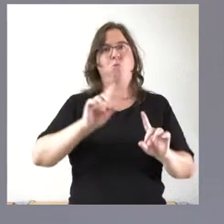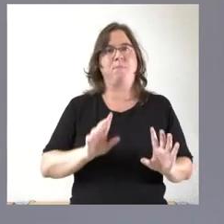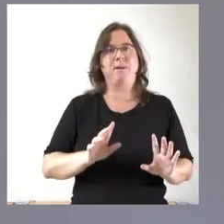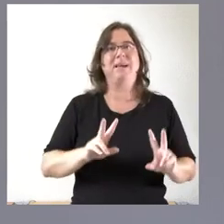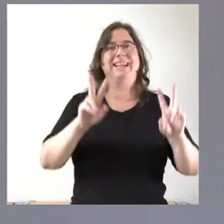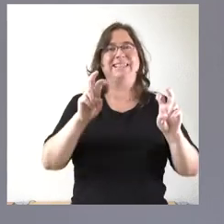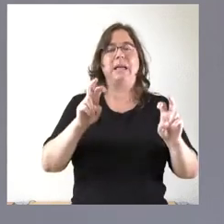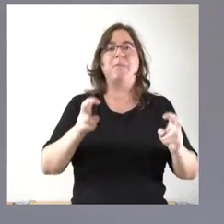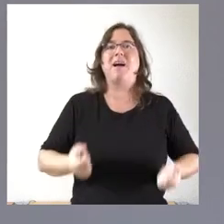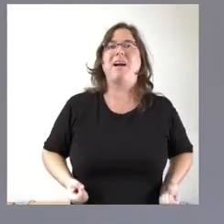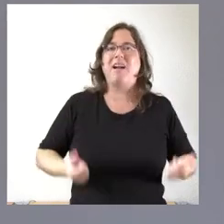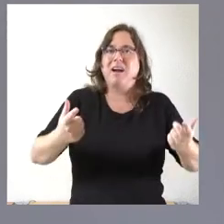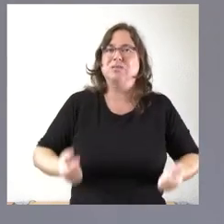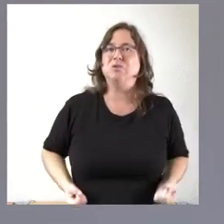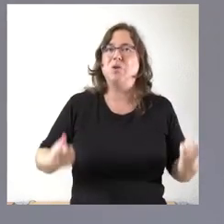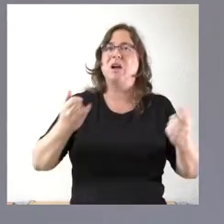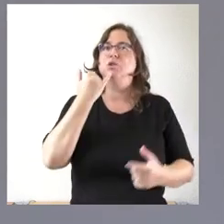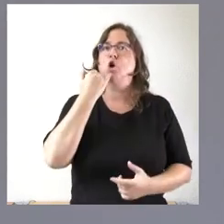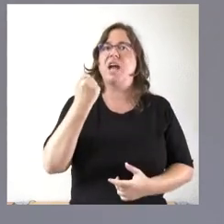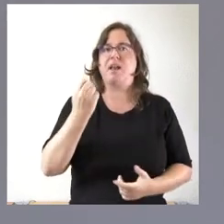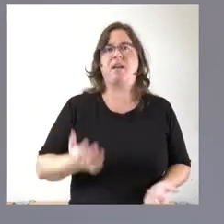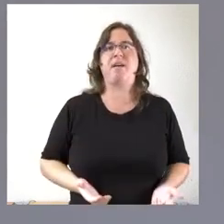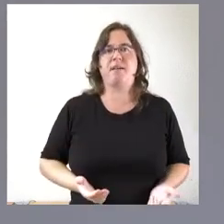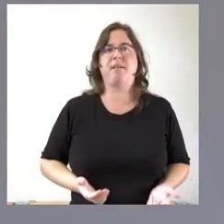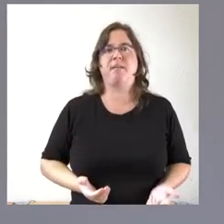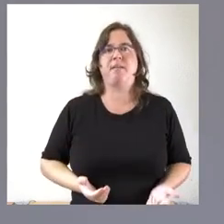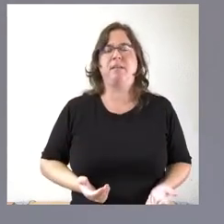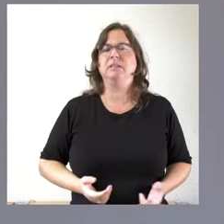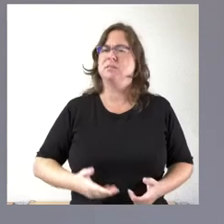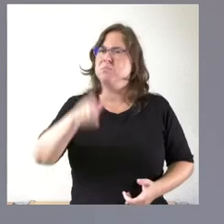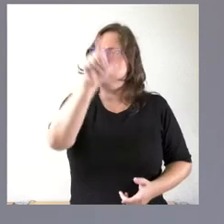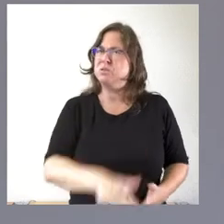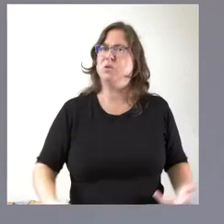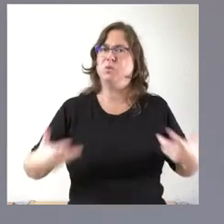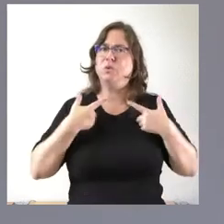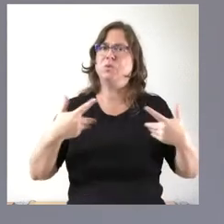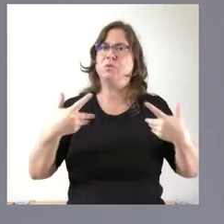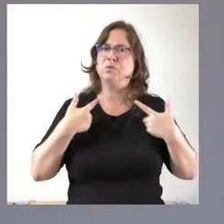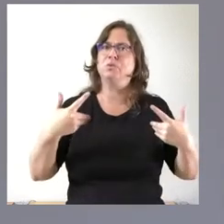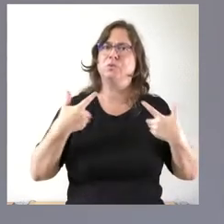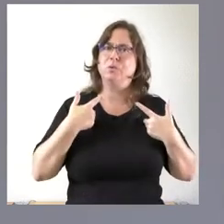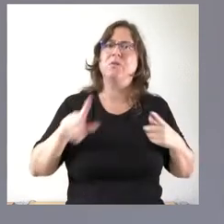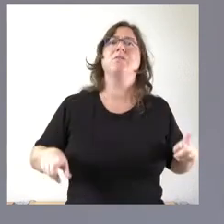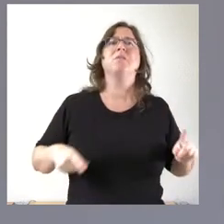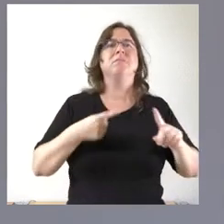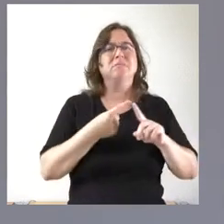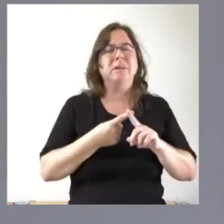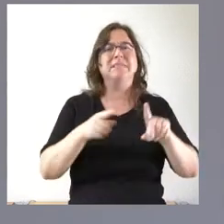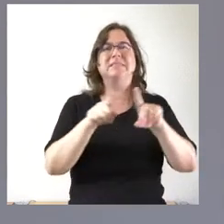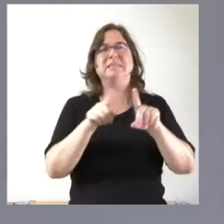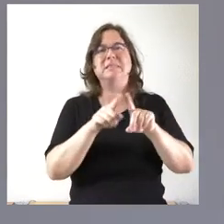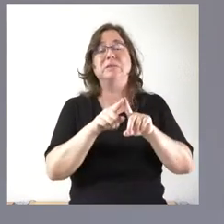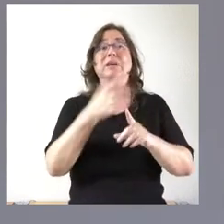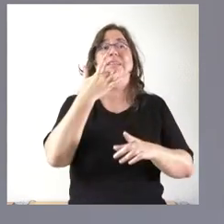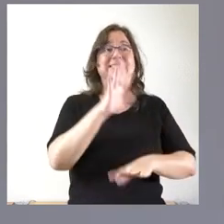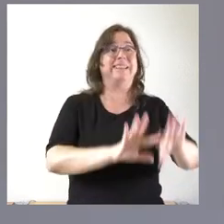coste de la energía. Esto es algo que sufren muchas personas y que padecen también las decisiones